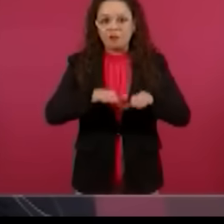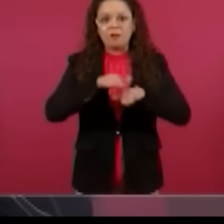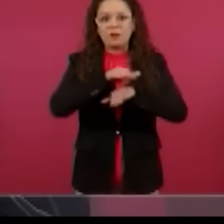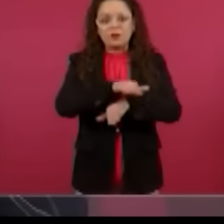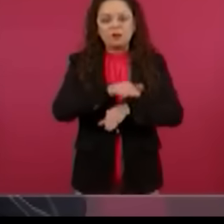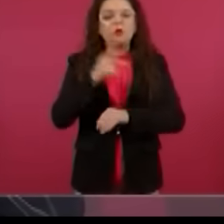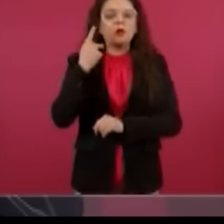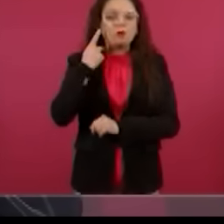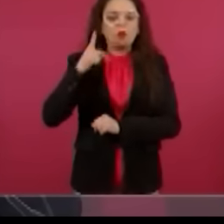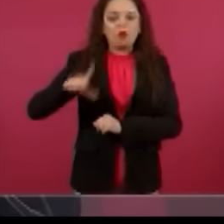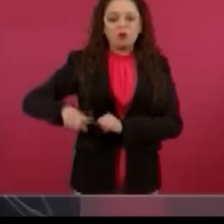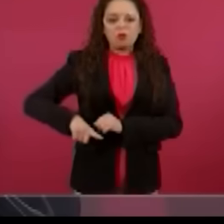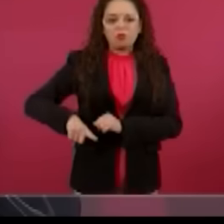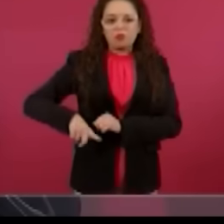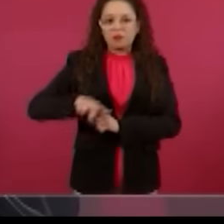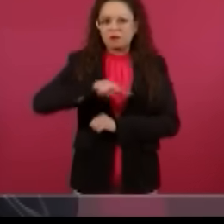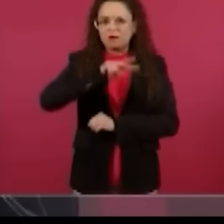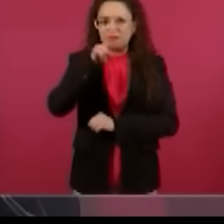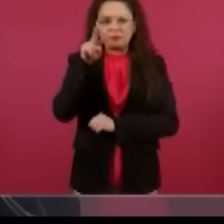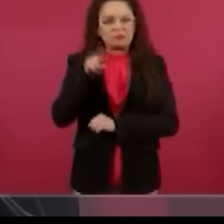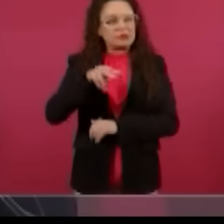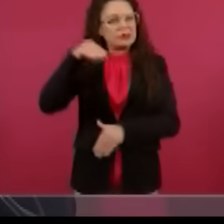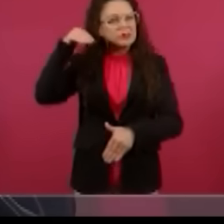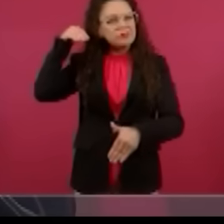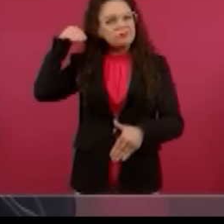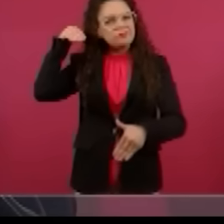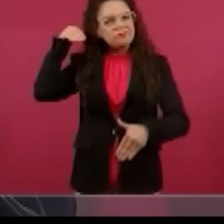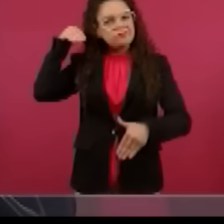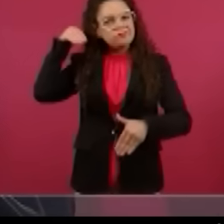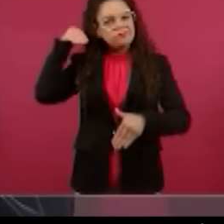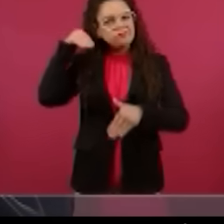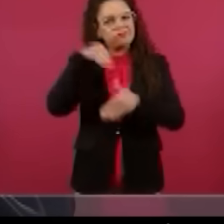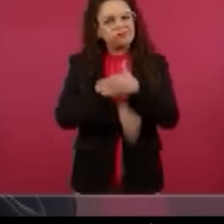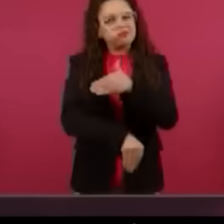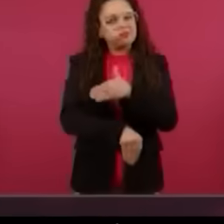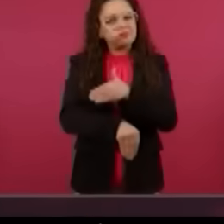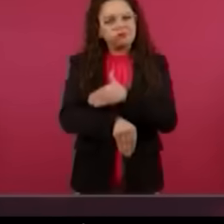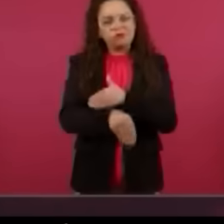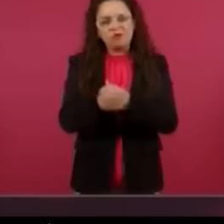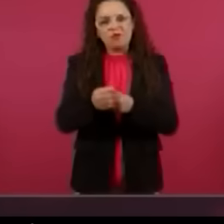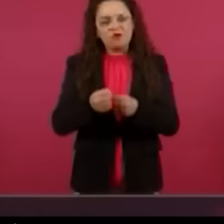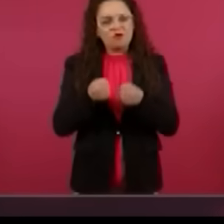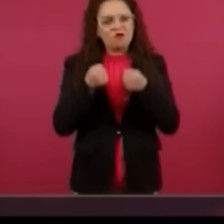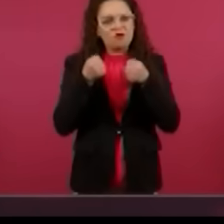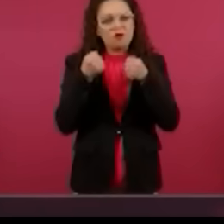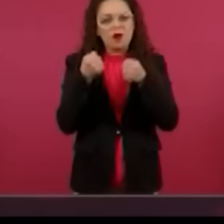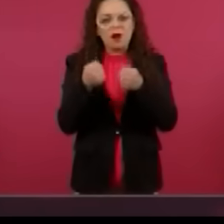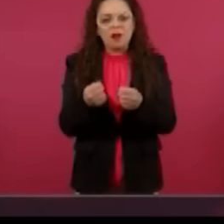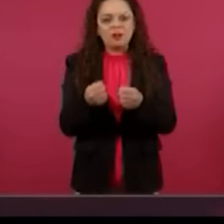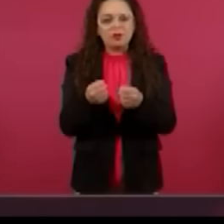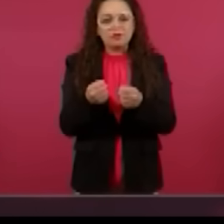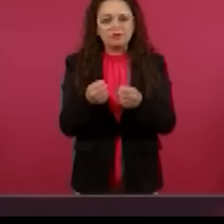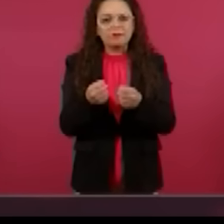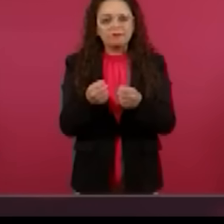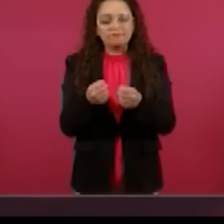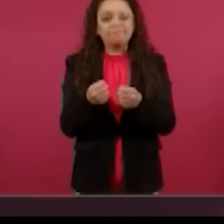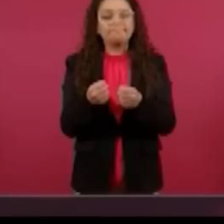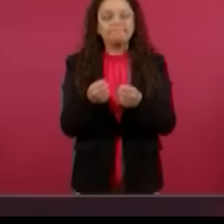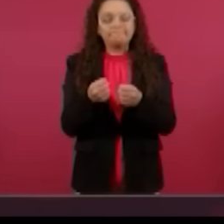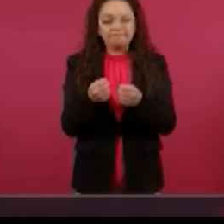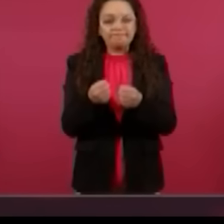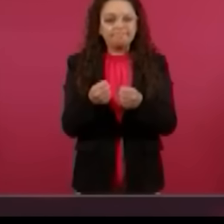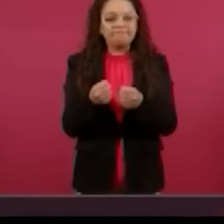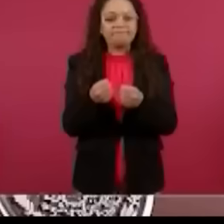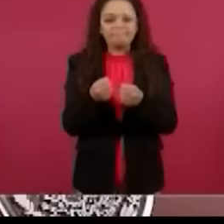La ponderación más importante debe ser las trayectorias personales de los candidatos. Y mientras tanto,